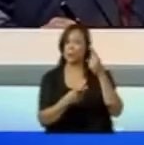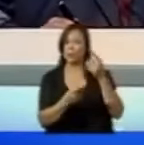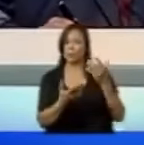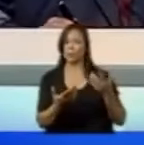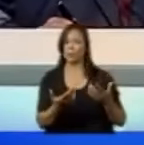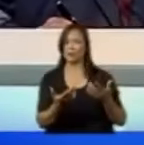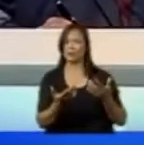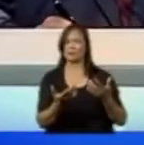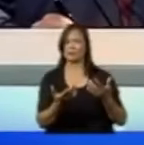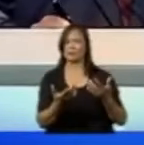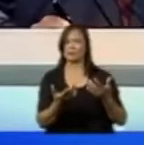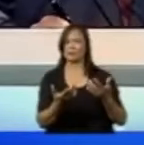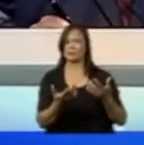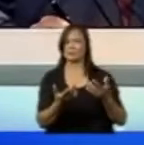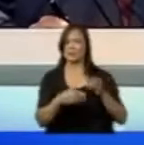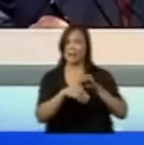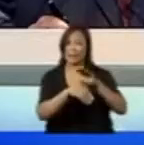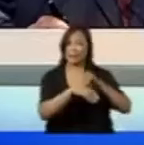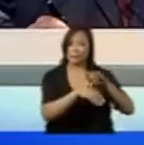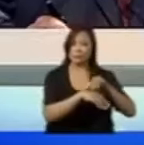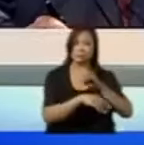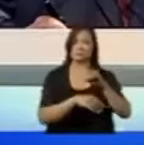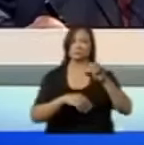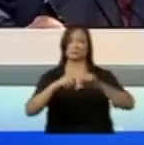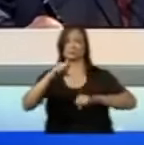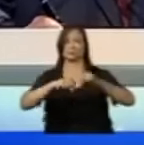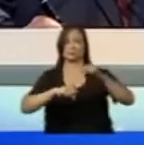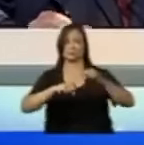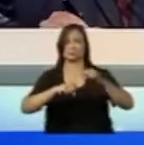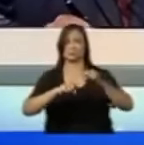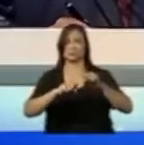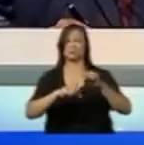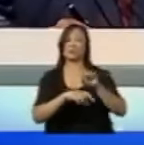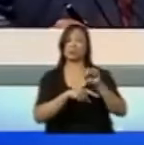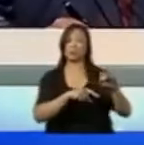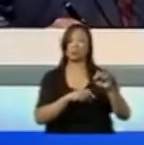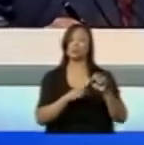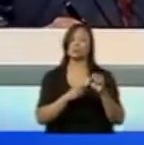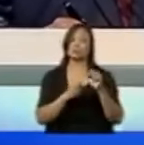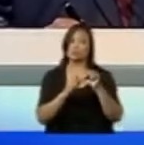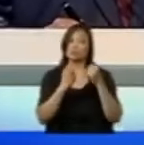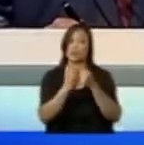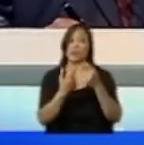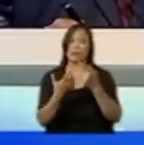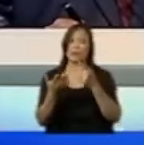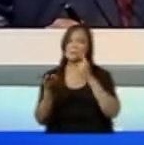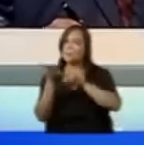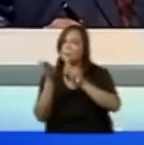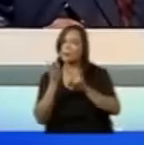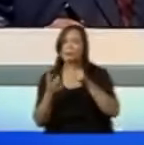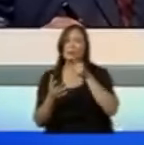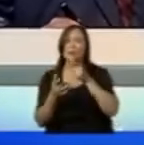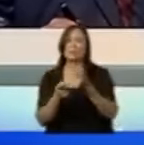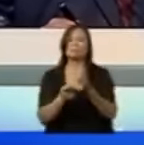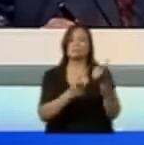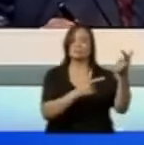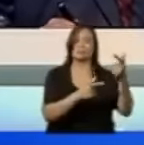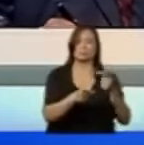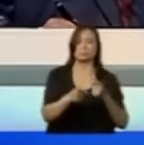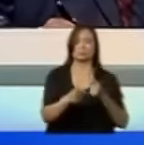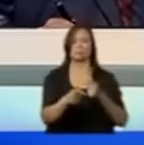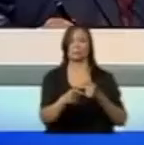que y a través de las recomendaciones del sistema de seguridad social. Yo quiero que él revise y que nos digan a quién hay que sacar de esa